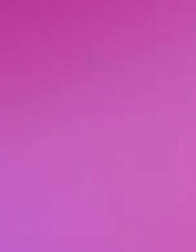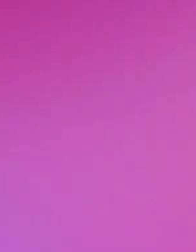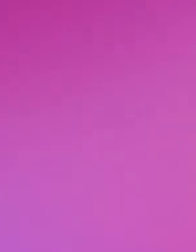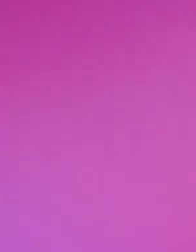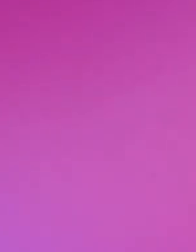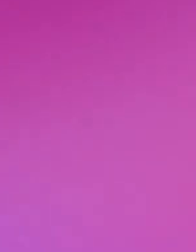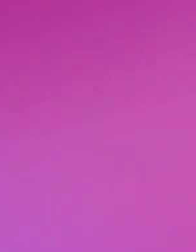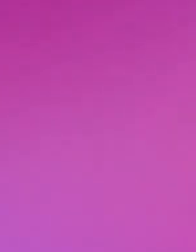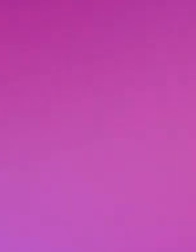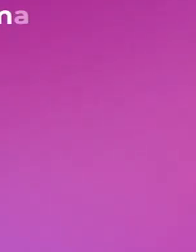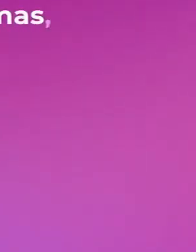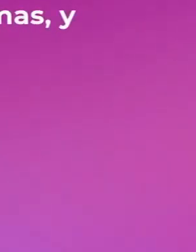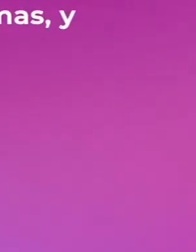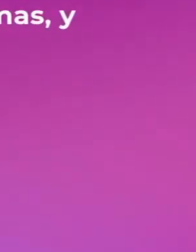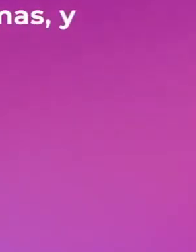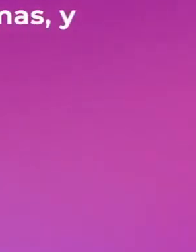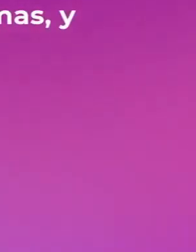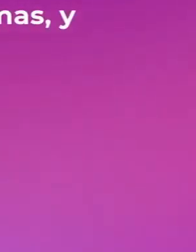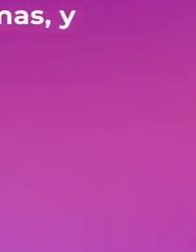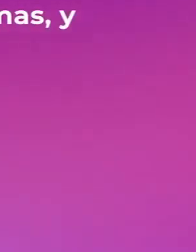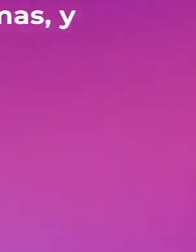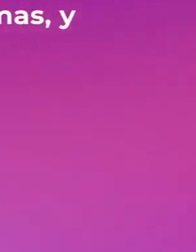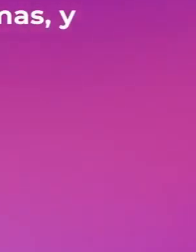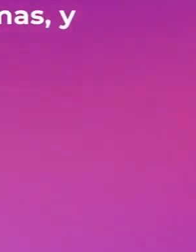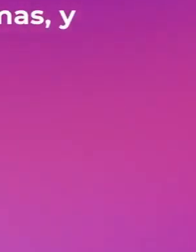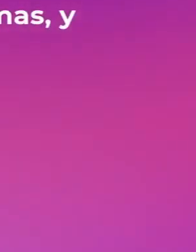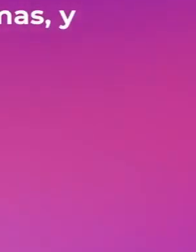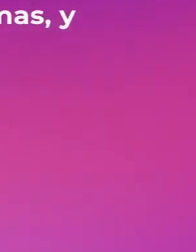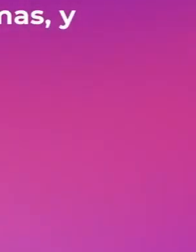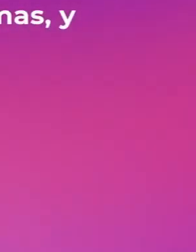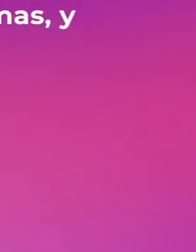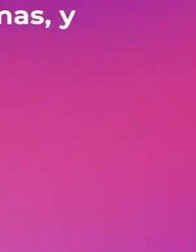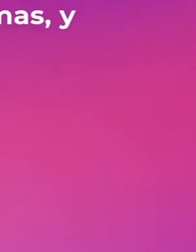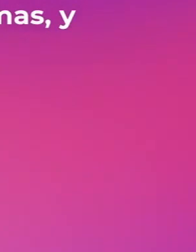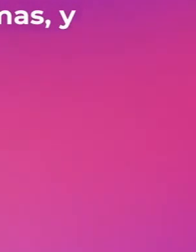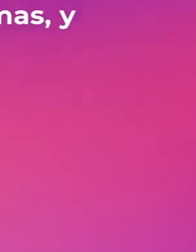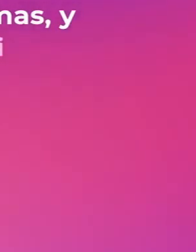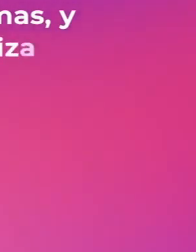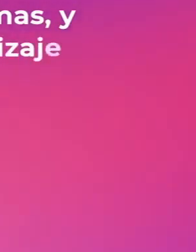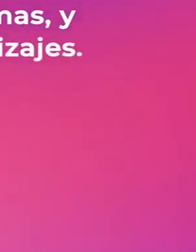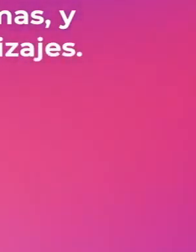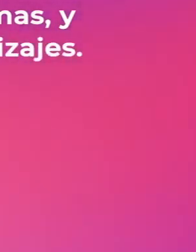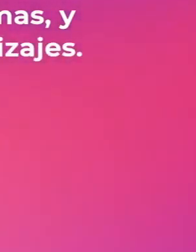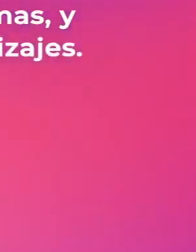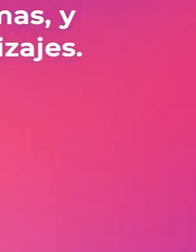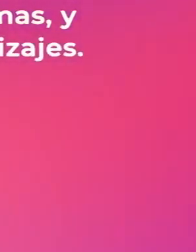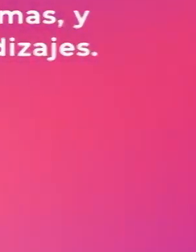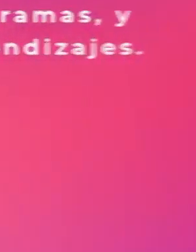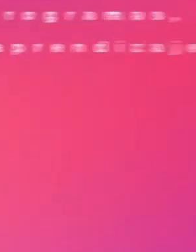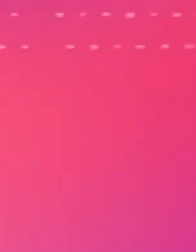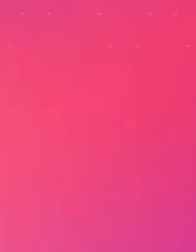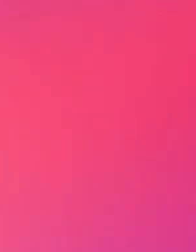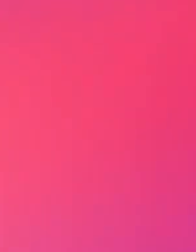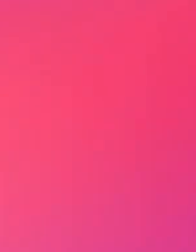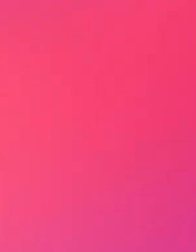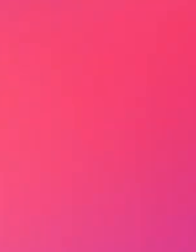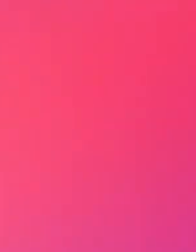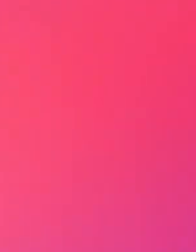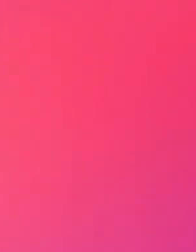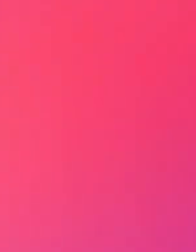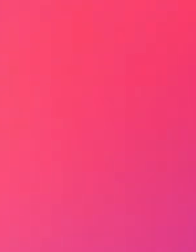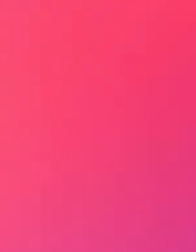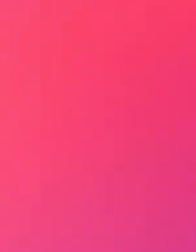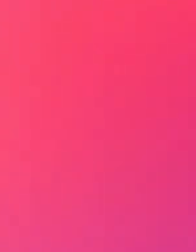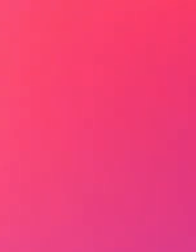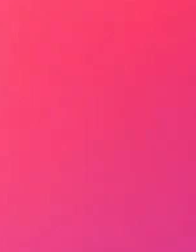aprendeencasa.cep.gov.mx, en donde podrás ver nuevamente los videos de los programas y además encontrarás actividades para fortalecer tus